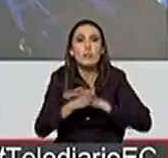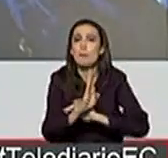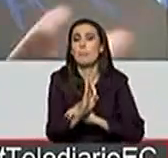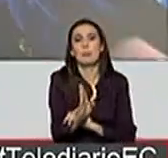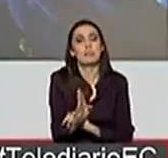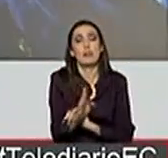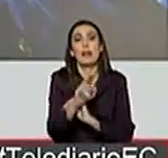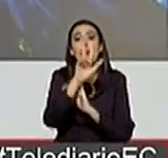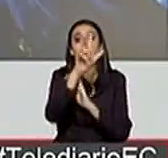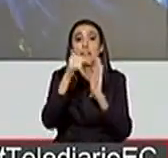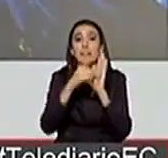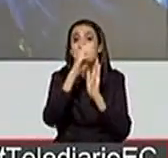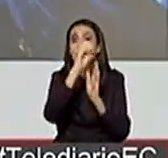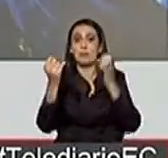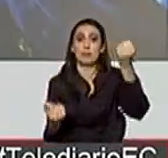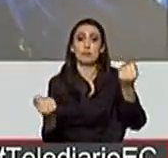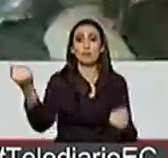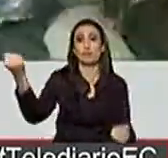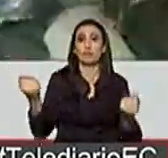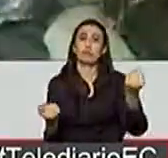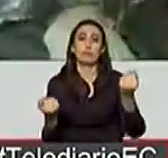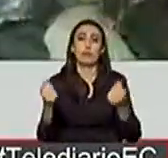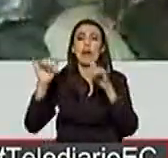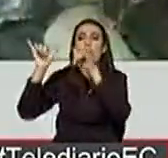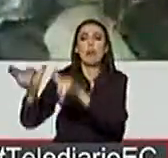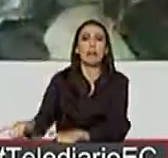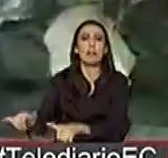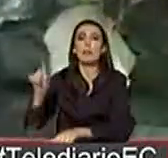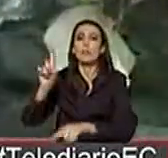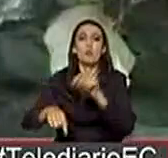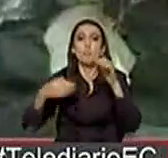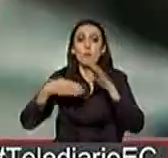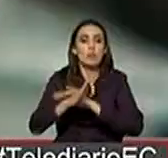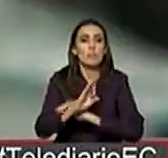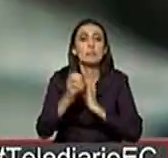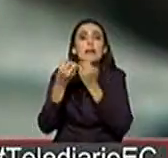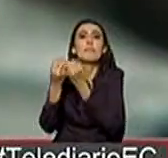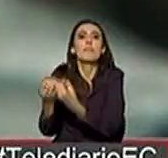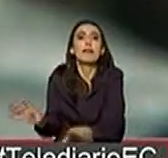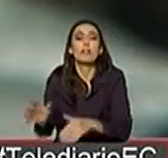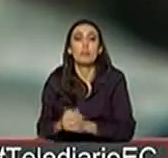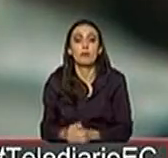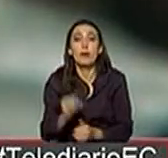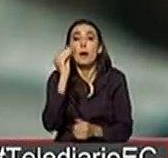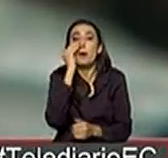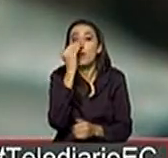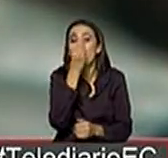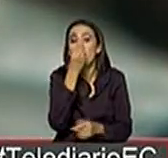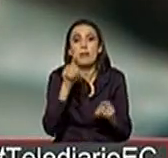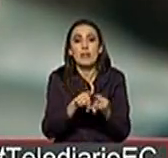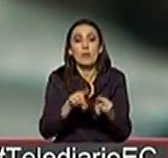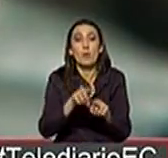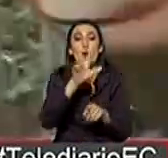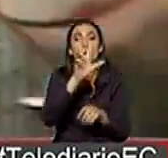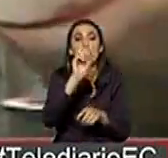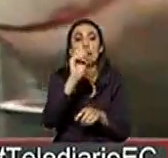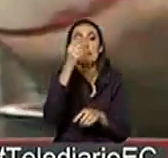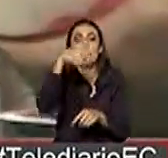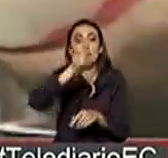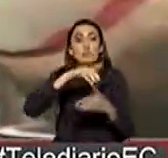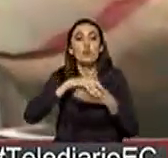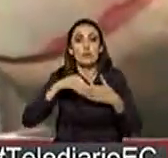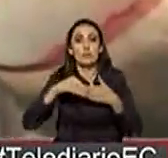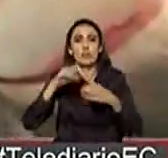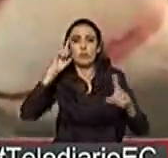contenedores hace cuestión de pocas horas en tanto el sector florícola reportó pérdidas por 30 millones de dólares por